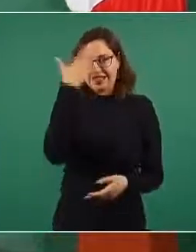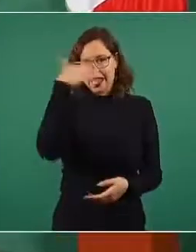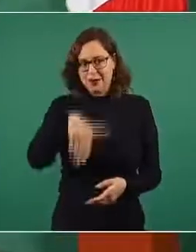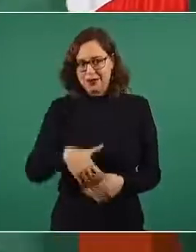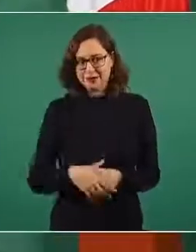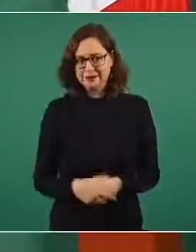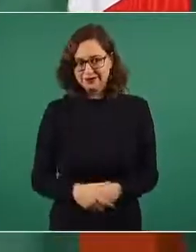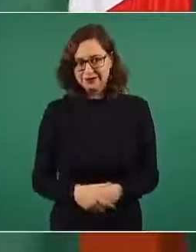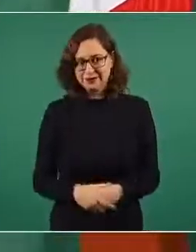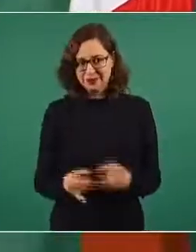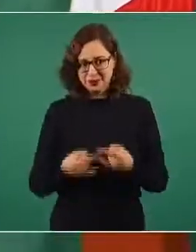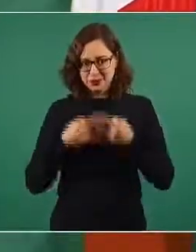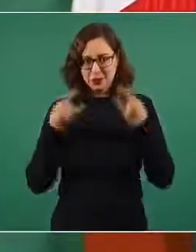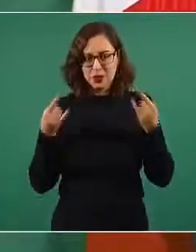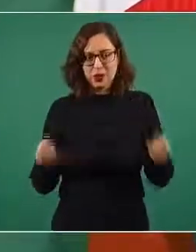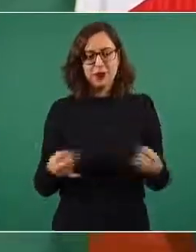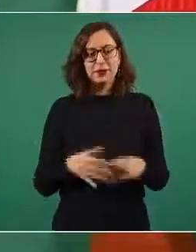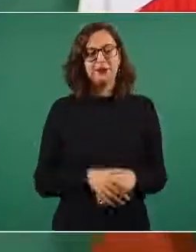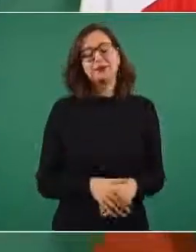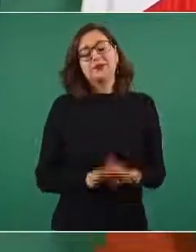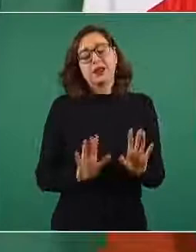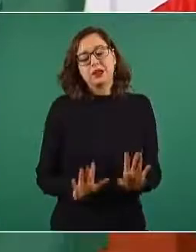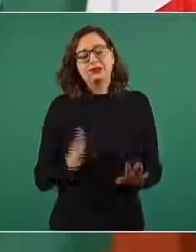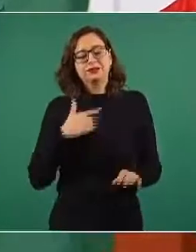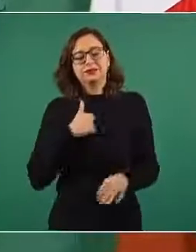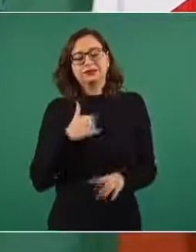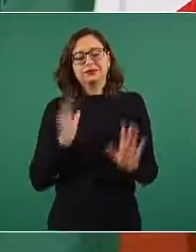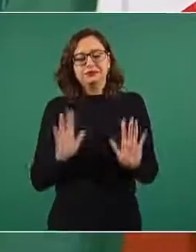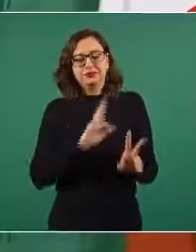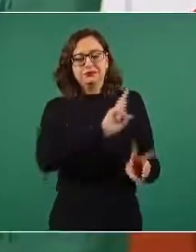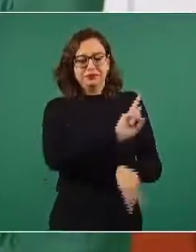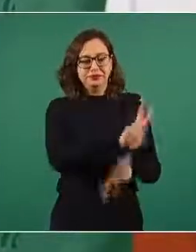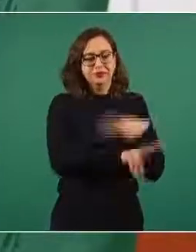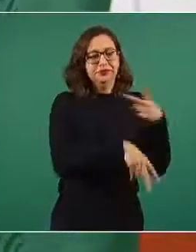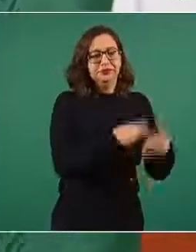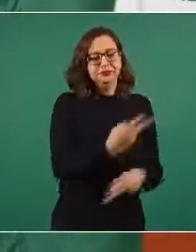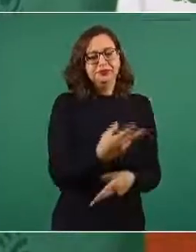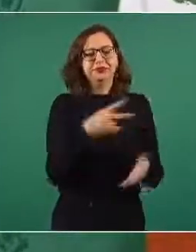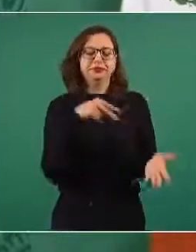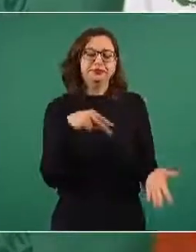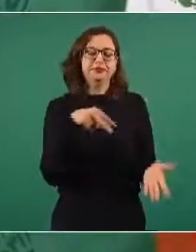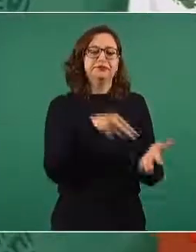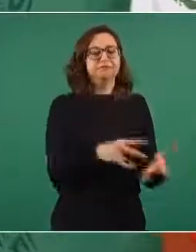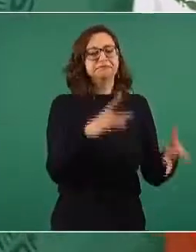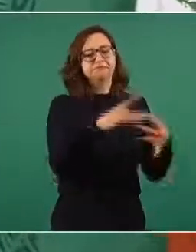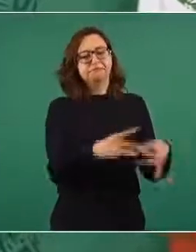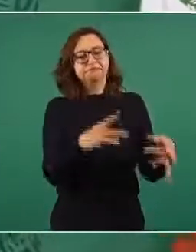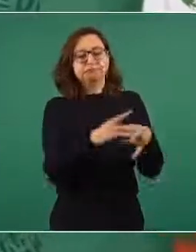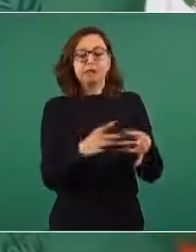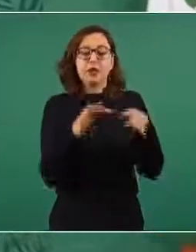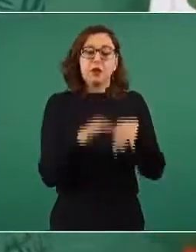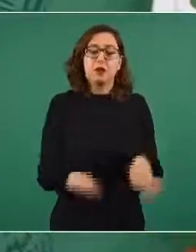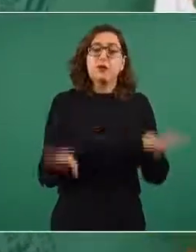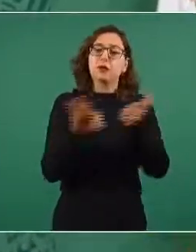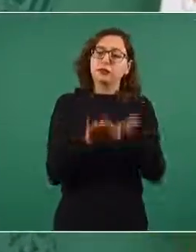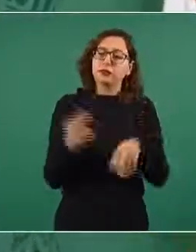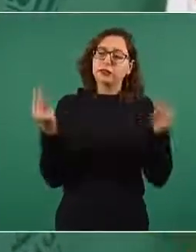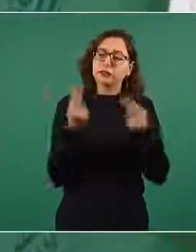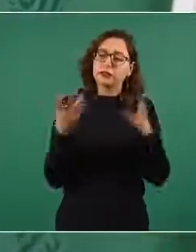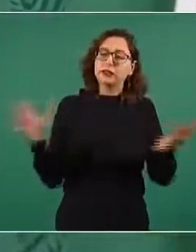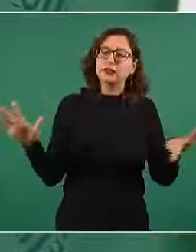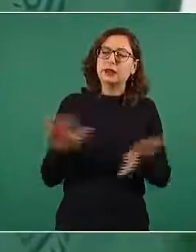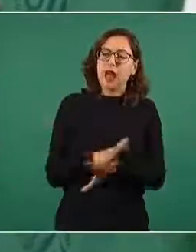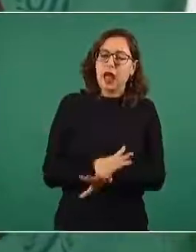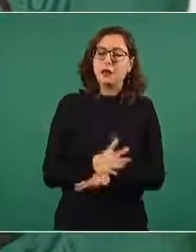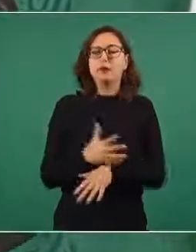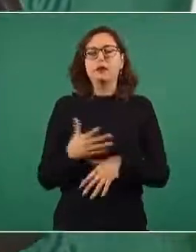de la necesidad del cambio, cuando estábamos en la oposición. Entonces un señor me dice, ¿y qué opina de